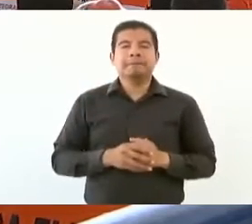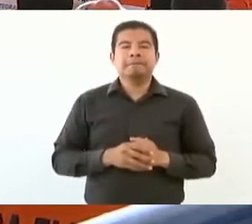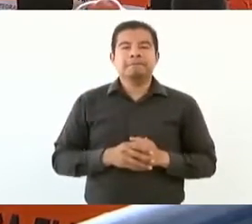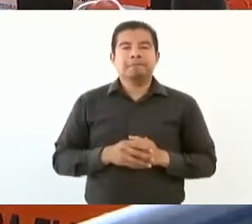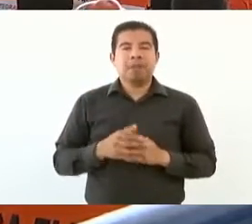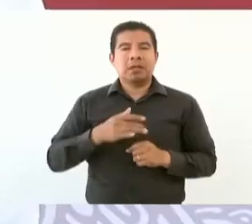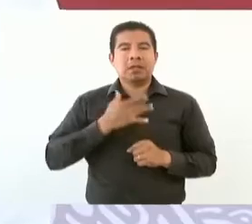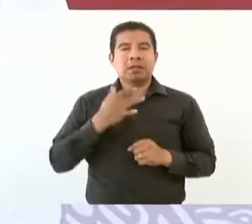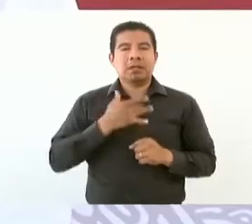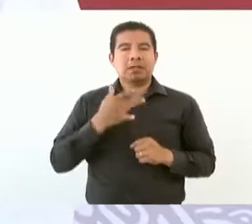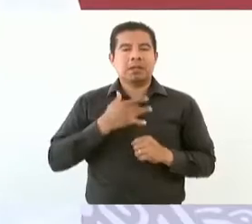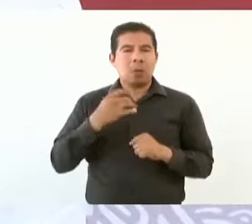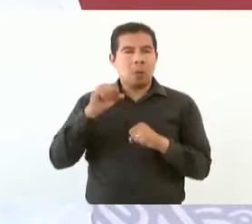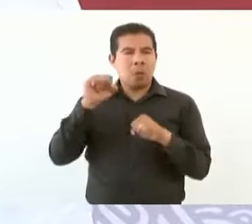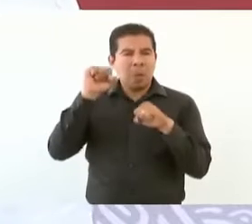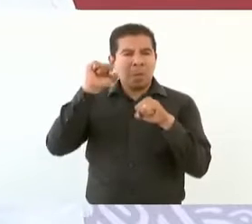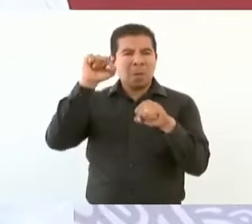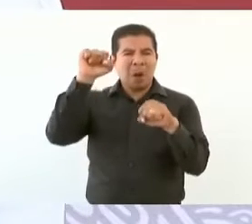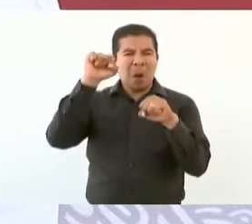exigían